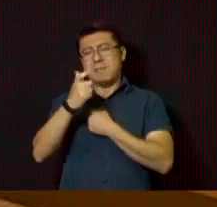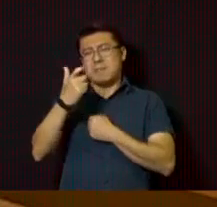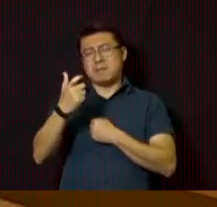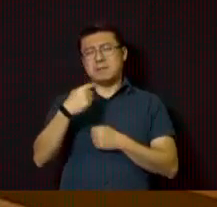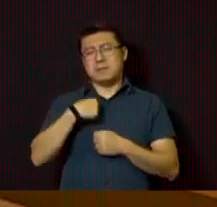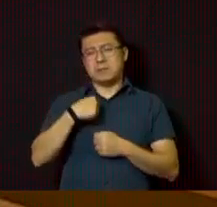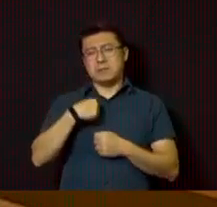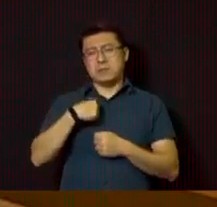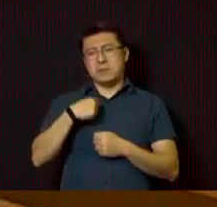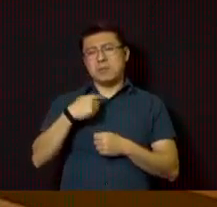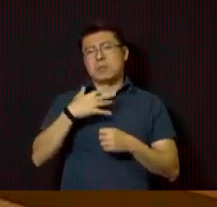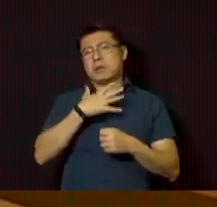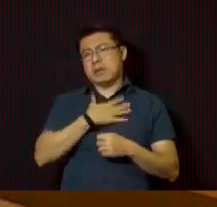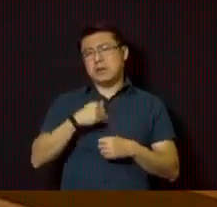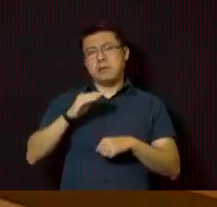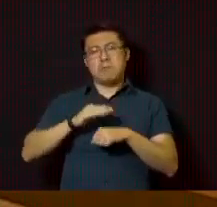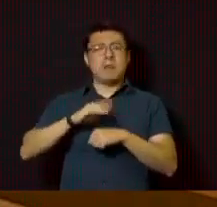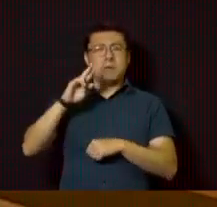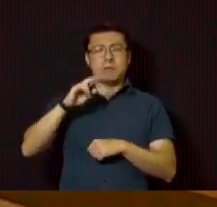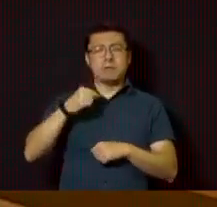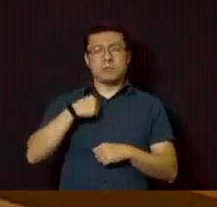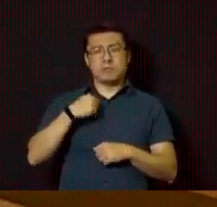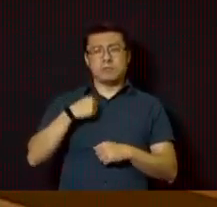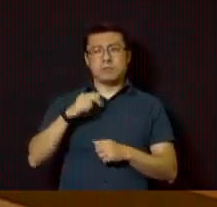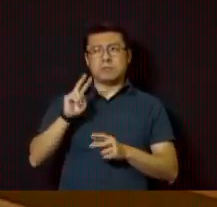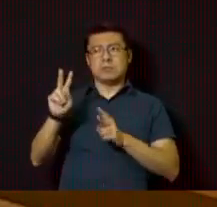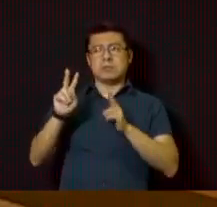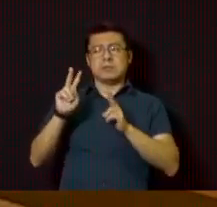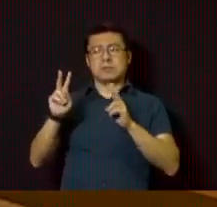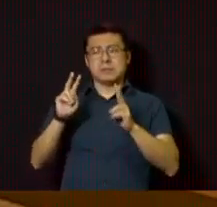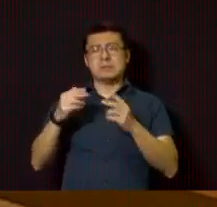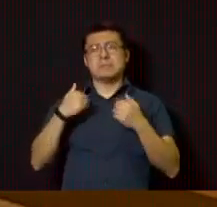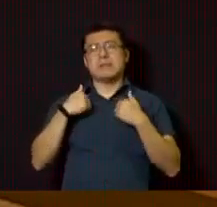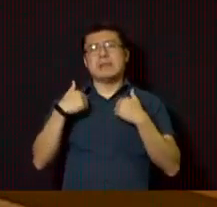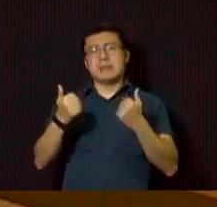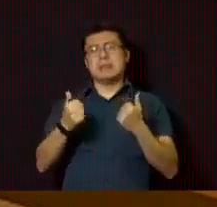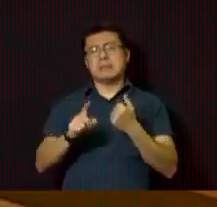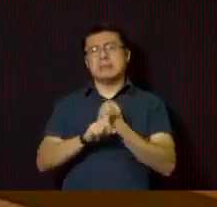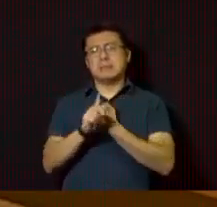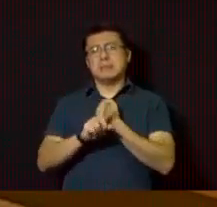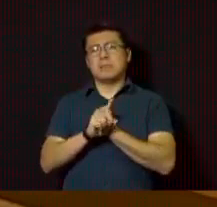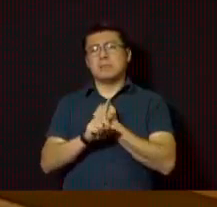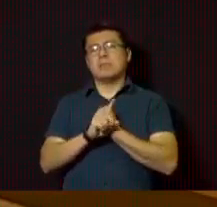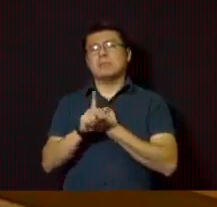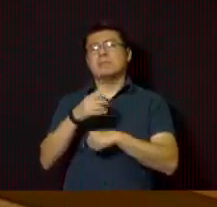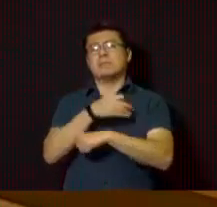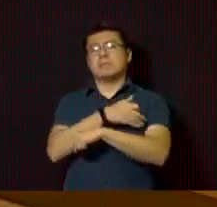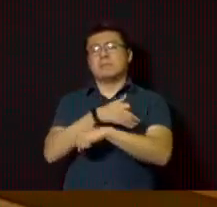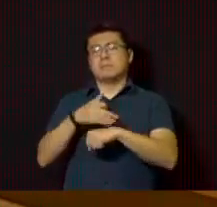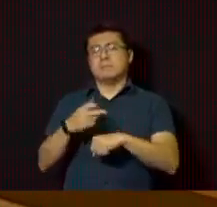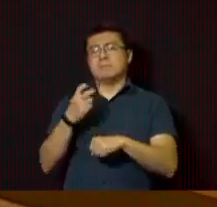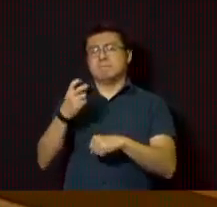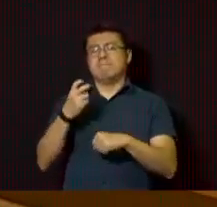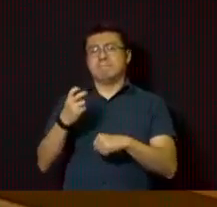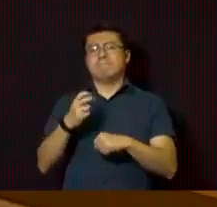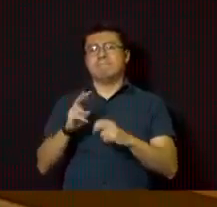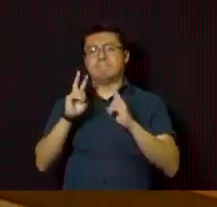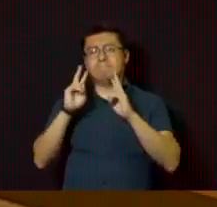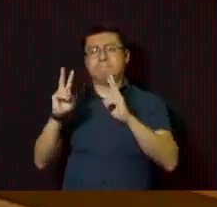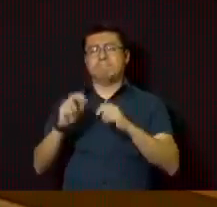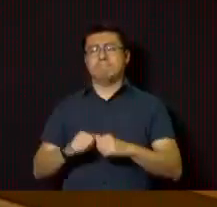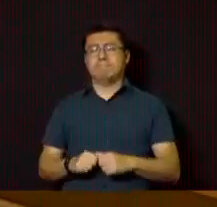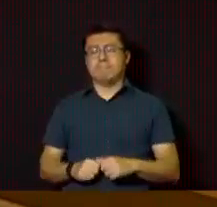mayor, por lo tanto, pues yo veía la realidad en ese momento, lo que estaba lo que estaba sucediendo.